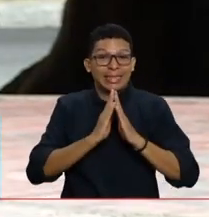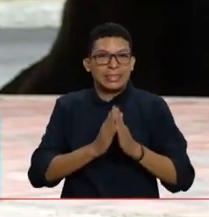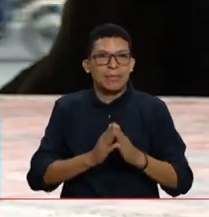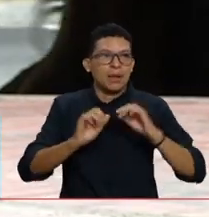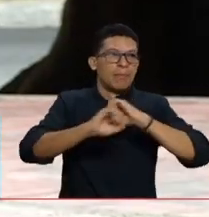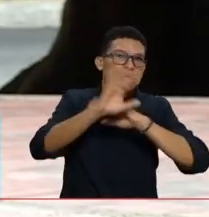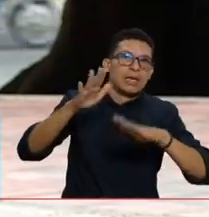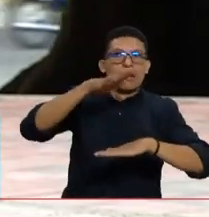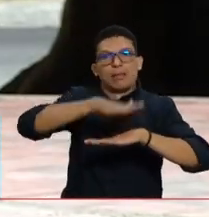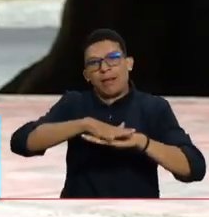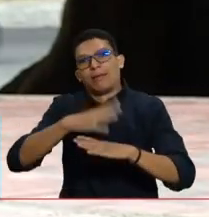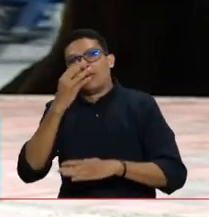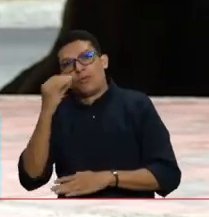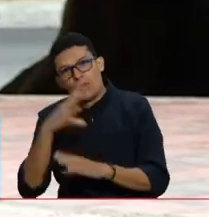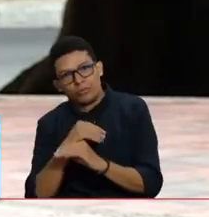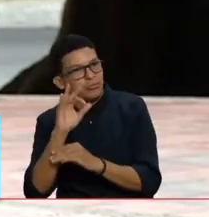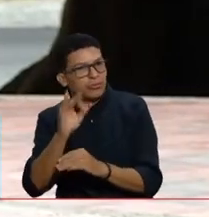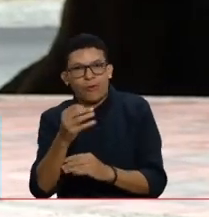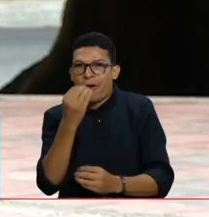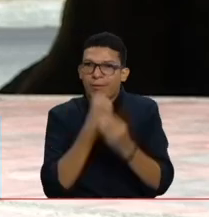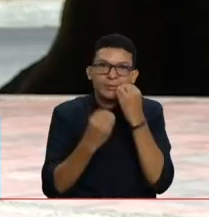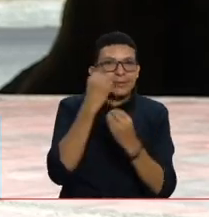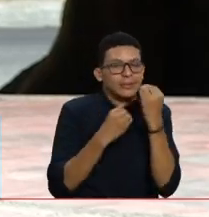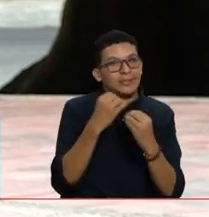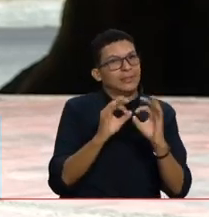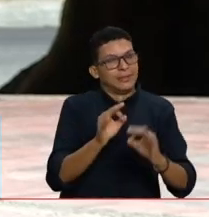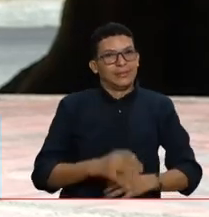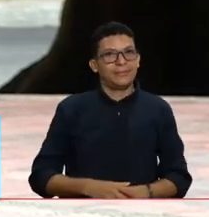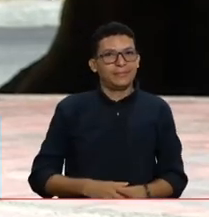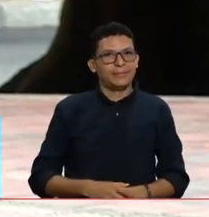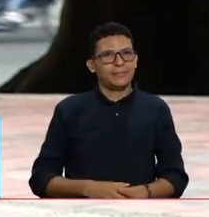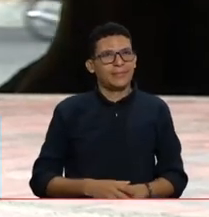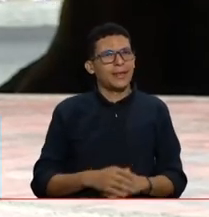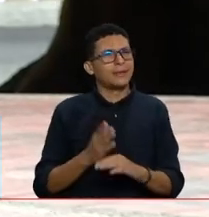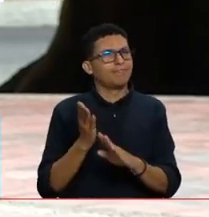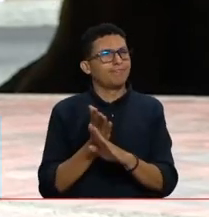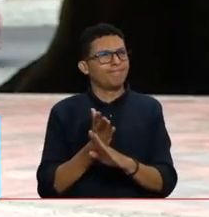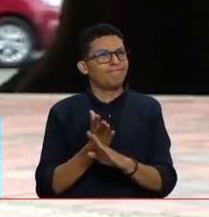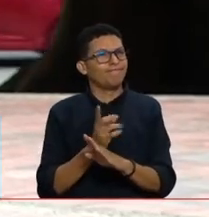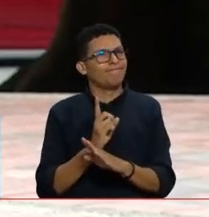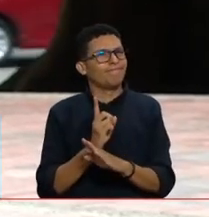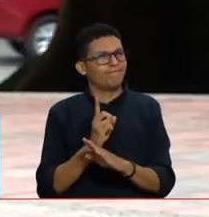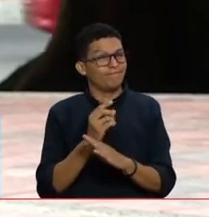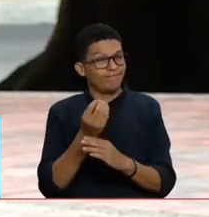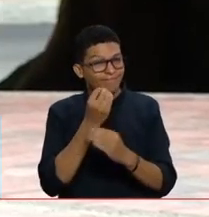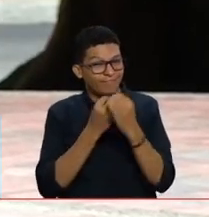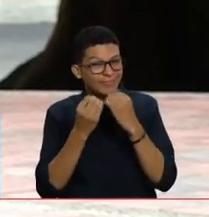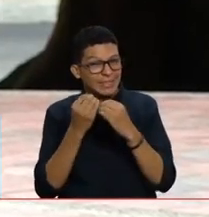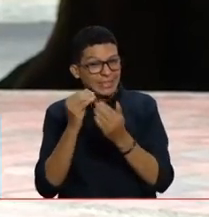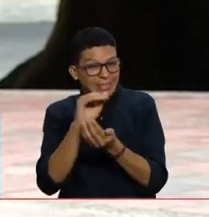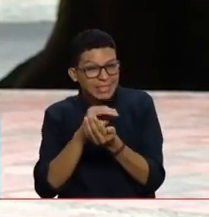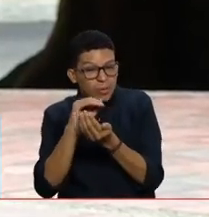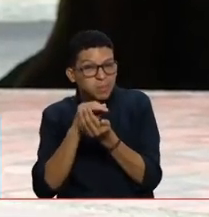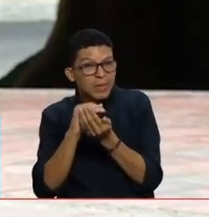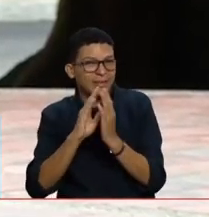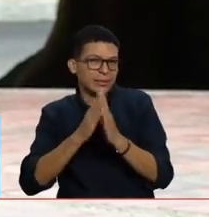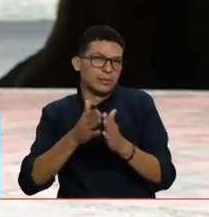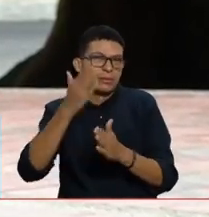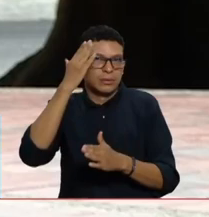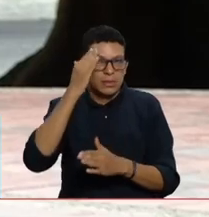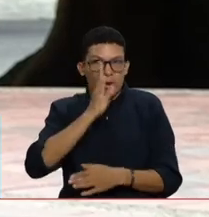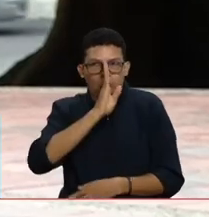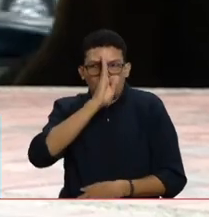noche con los platos navideños. ¿Qué tan bueno? ¿Qué problemas nos puede generar el consumo, especialmente en diciembre, que se